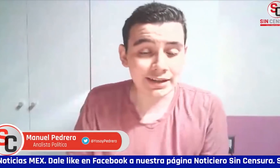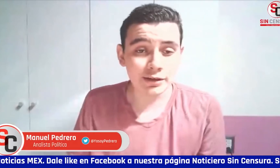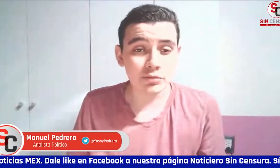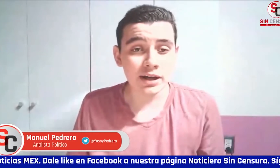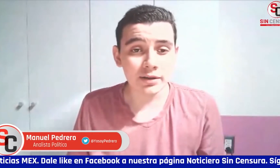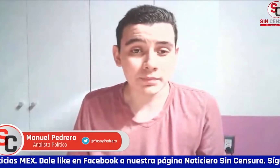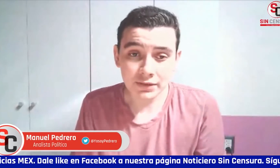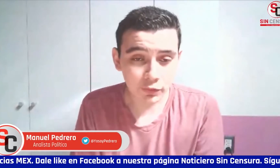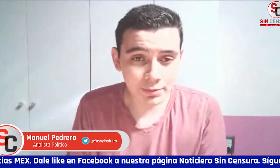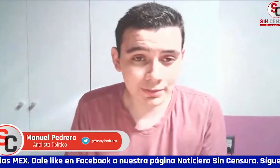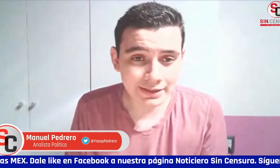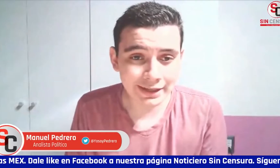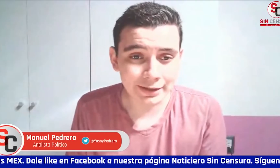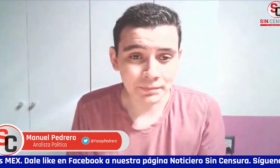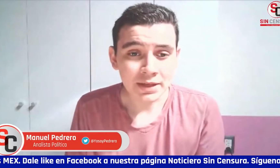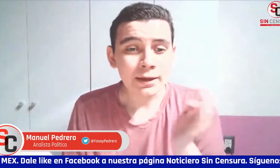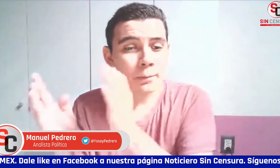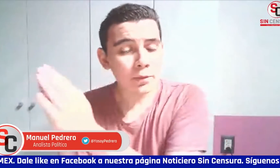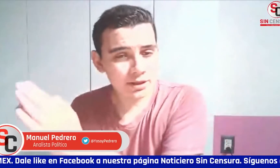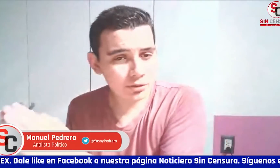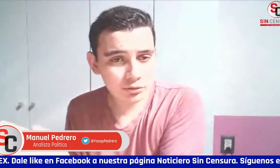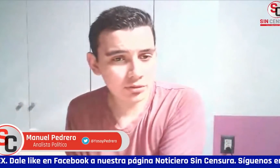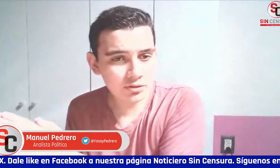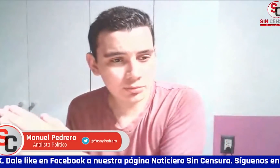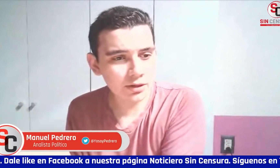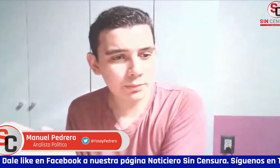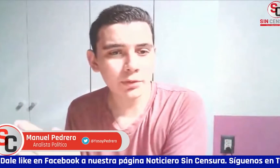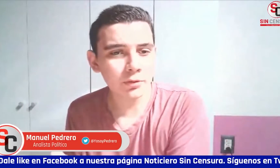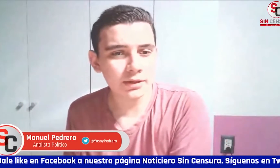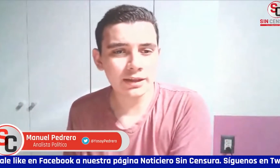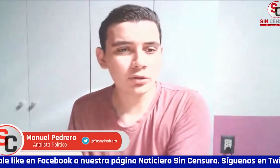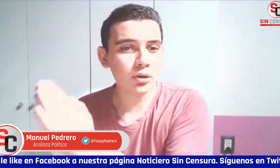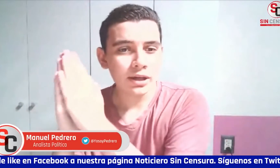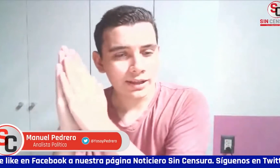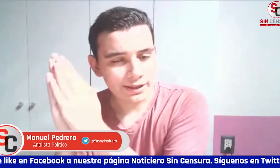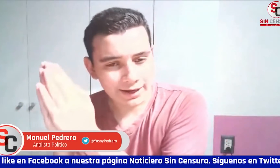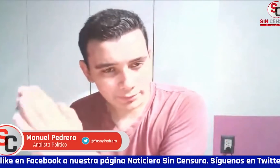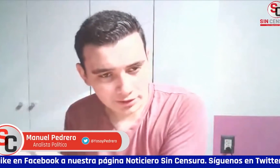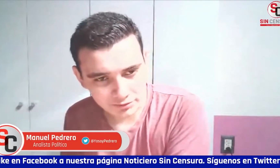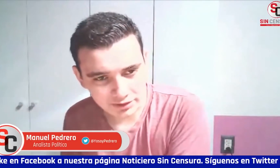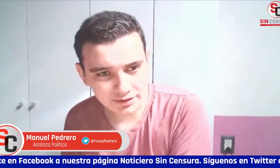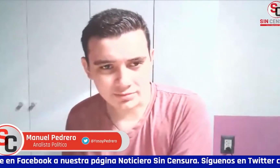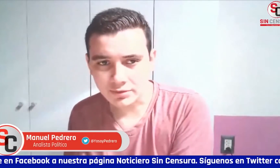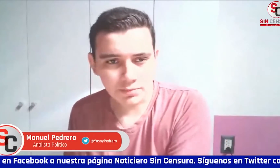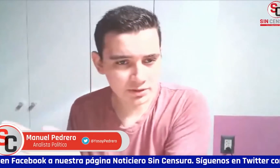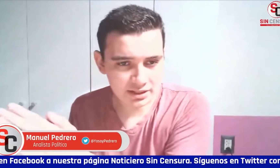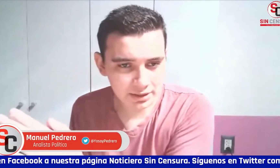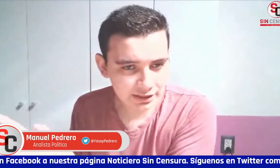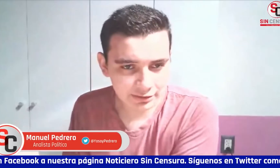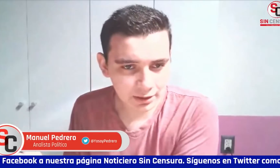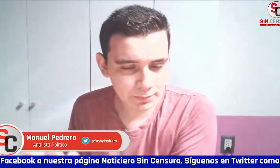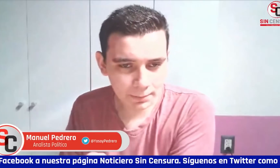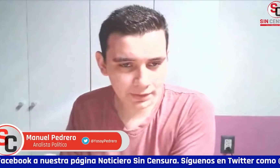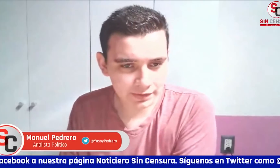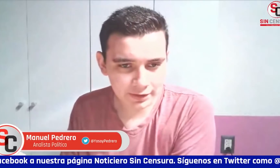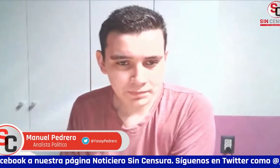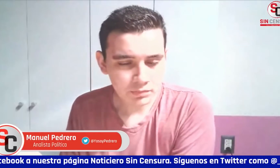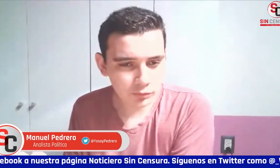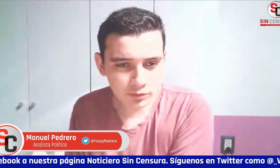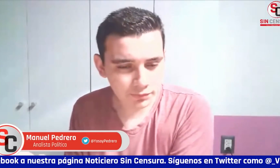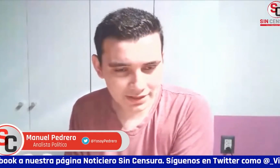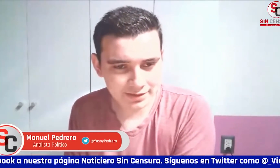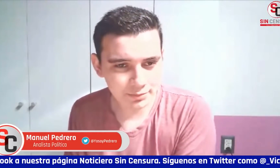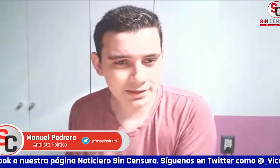condiciones, tendrá que jugar de forma obligada. Por eso no estuvieron promoviendo la revocación de Andrés Manuel, porque sabían que iba a